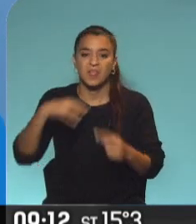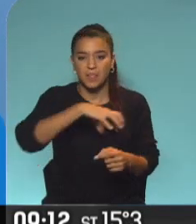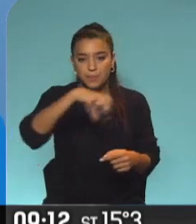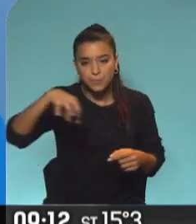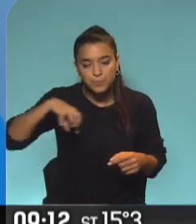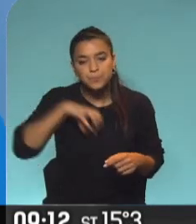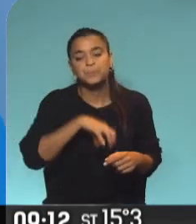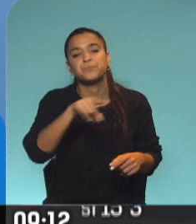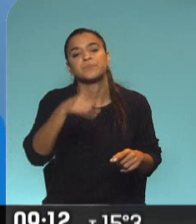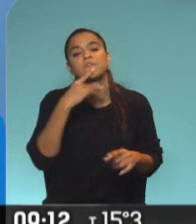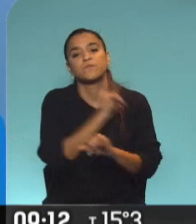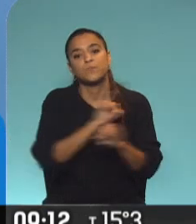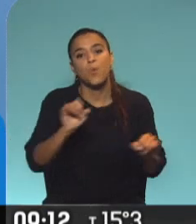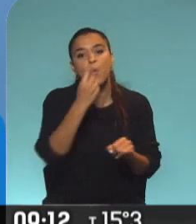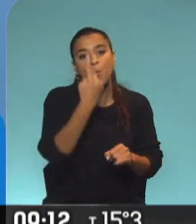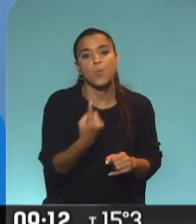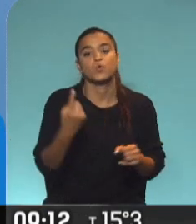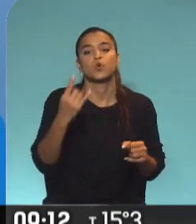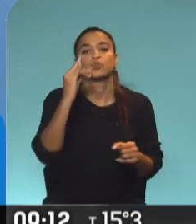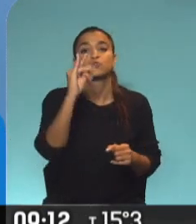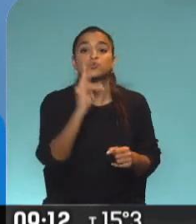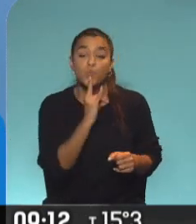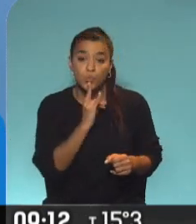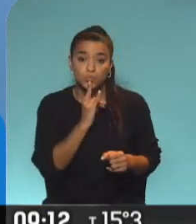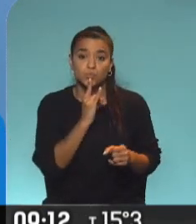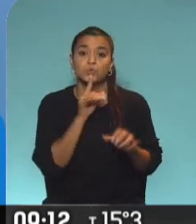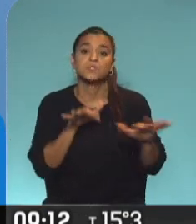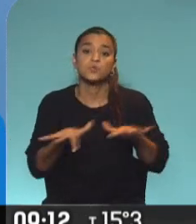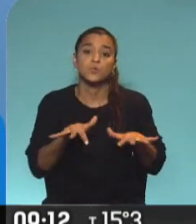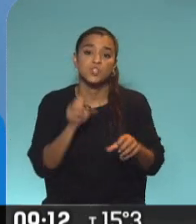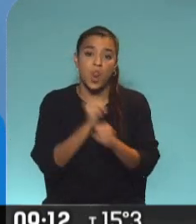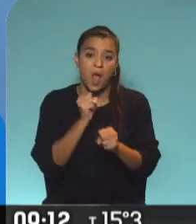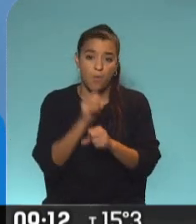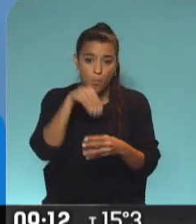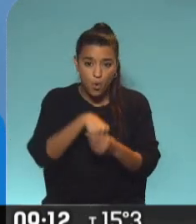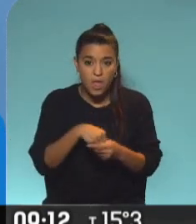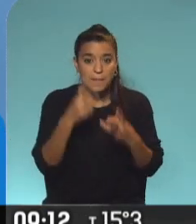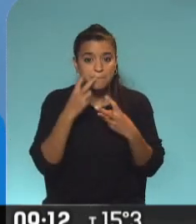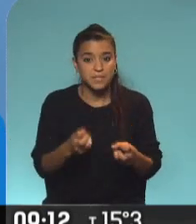Se ha informado uno en Chubut a partir de una situación laboral que involucra una